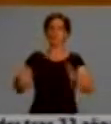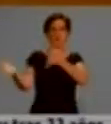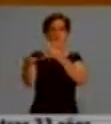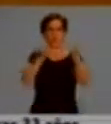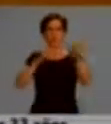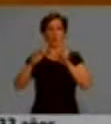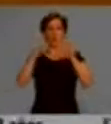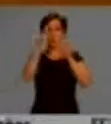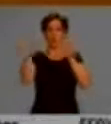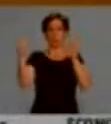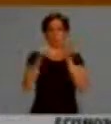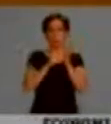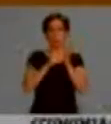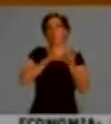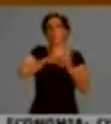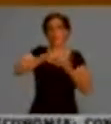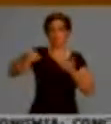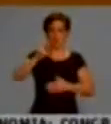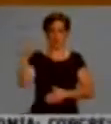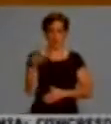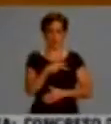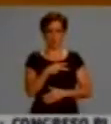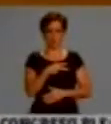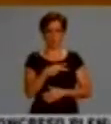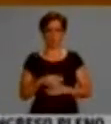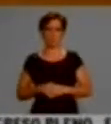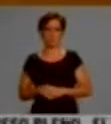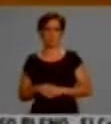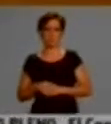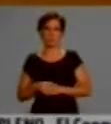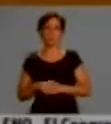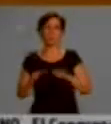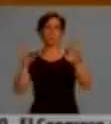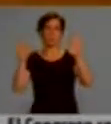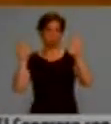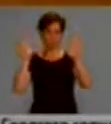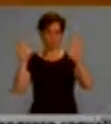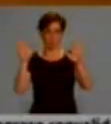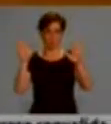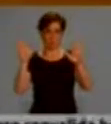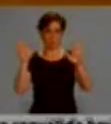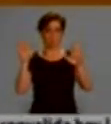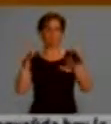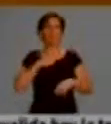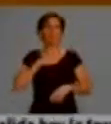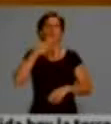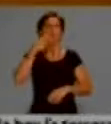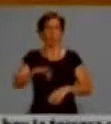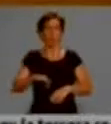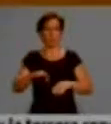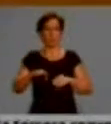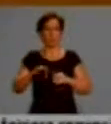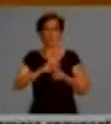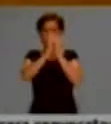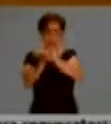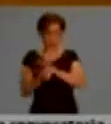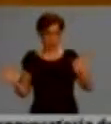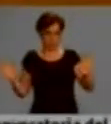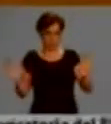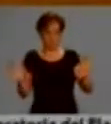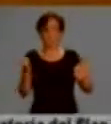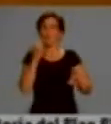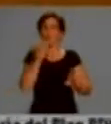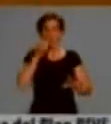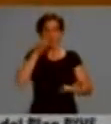de los 6.000 millones de euros. Pero, señorías, podría ocurrir lo contrario si no